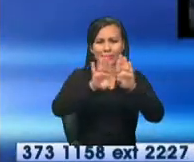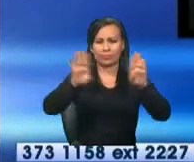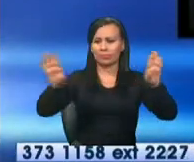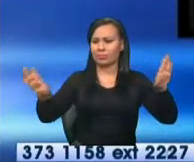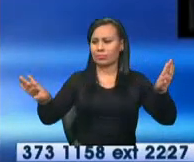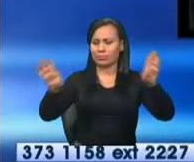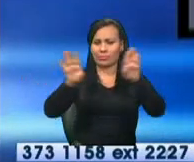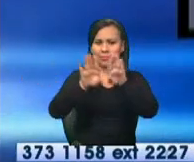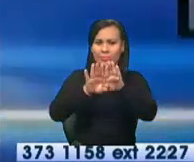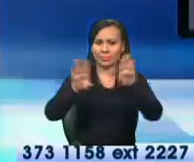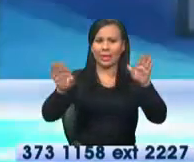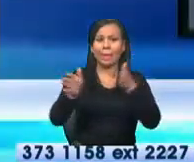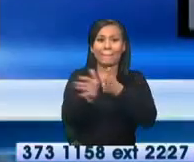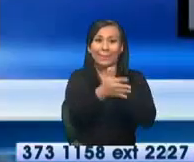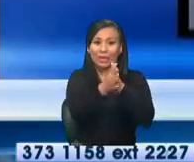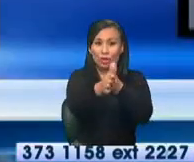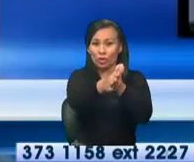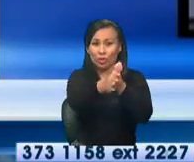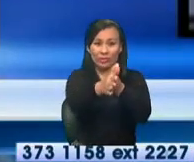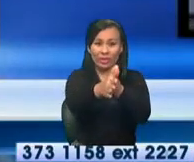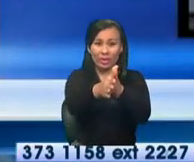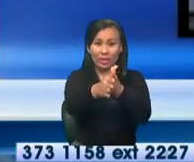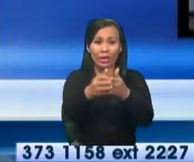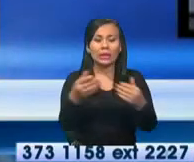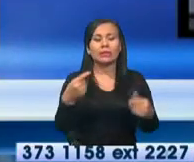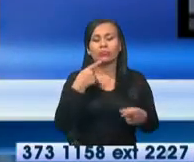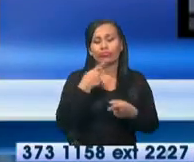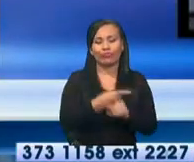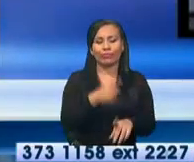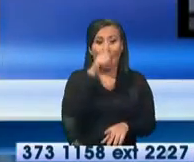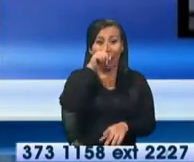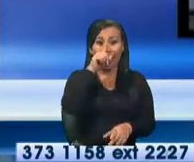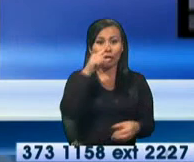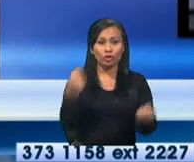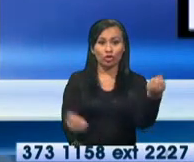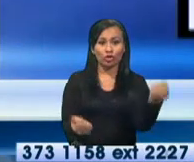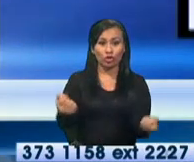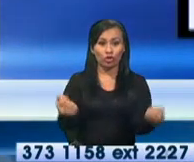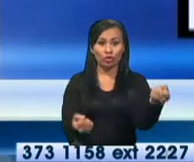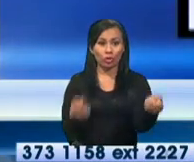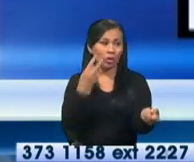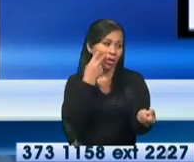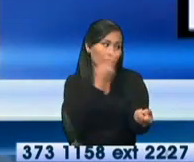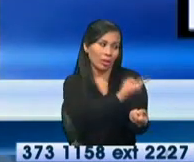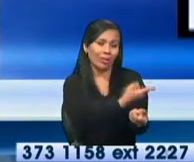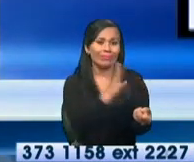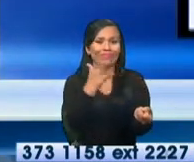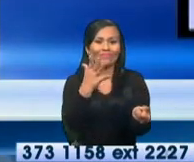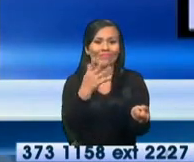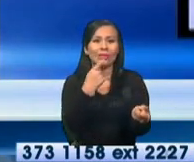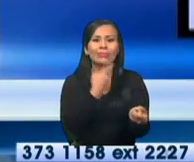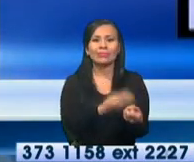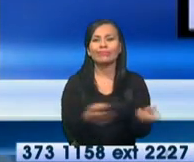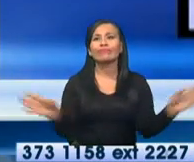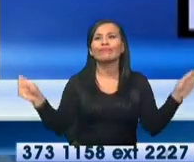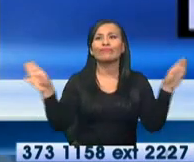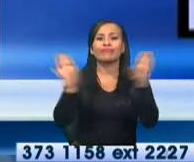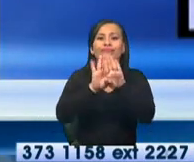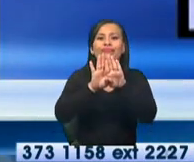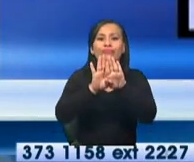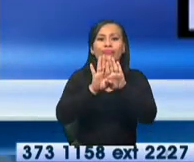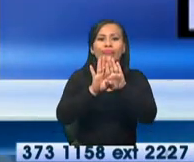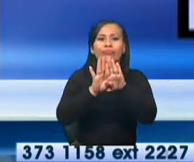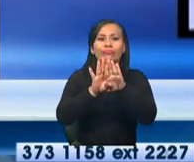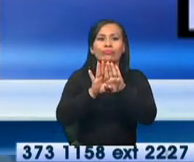En el que tiene vagón. Entonces parece que el chofer no la ha visto cuando ella ha estado subiendo y la presionó con las puertas.